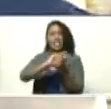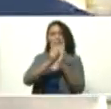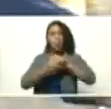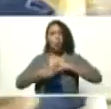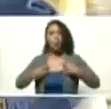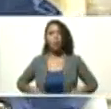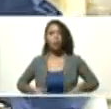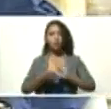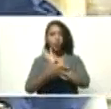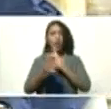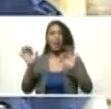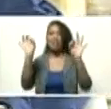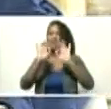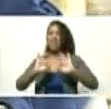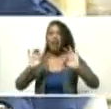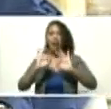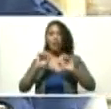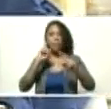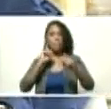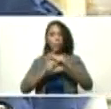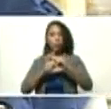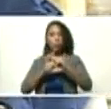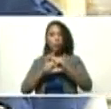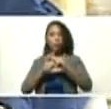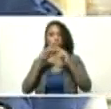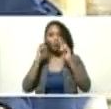humanidad, nadie se dio cuenta.